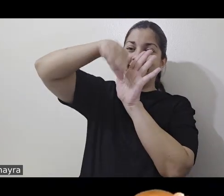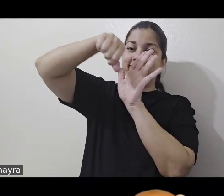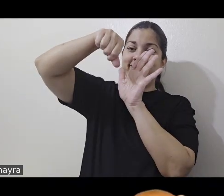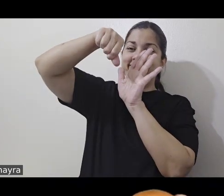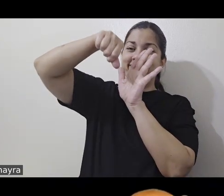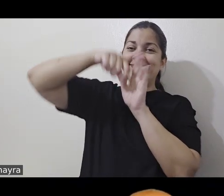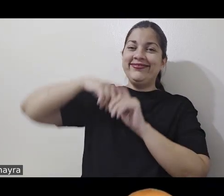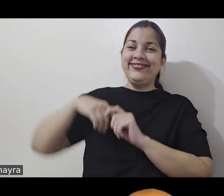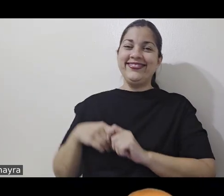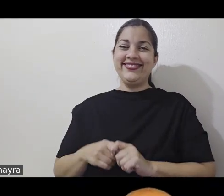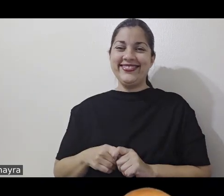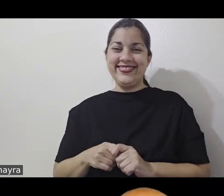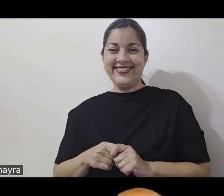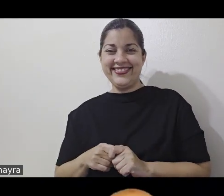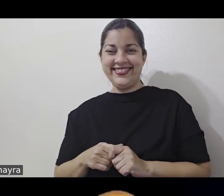aparece